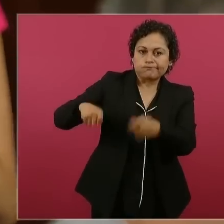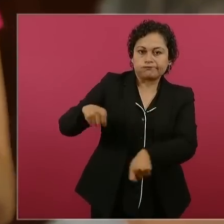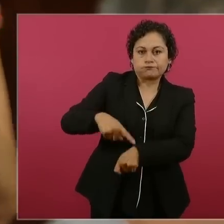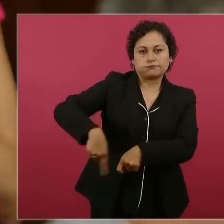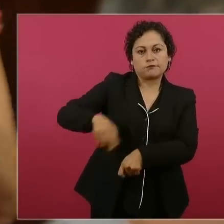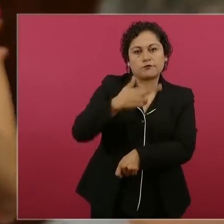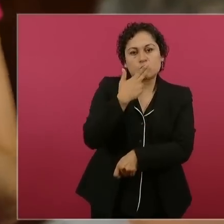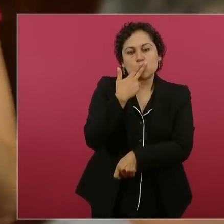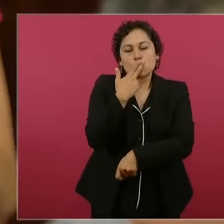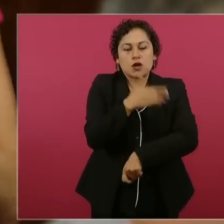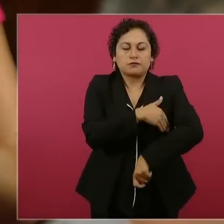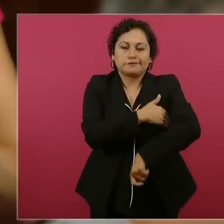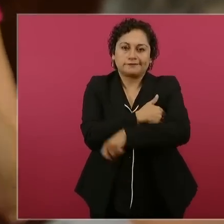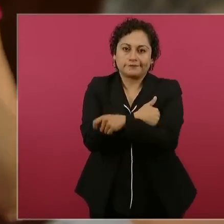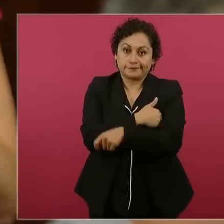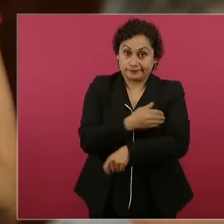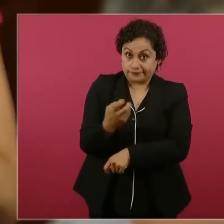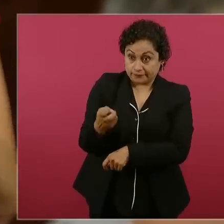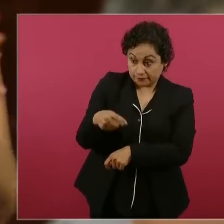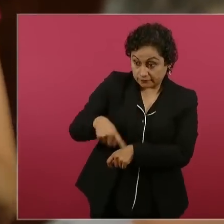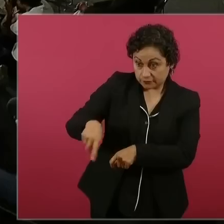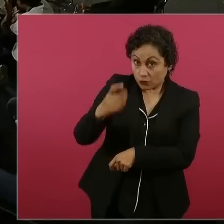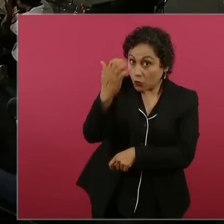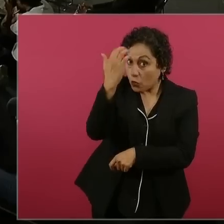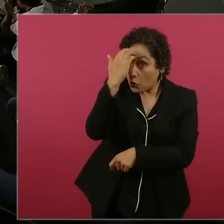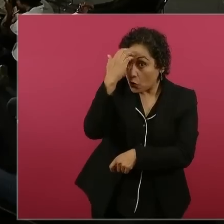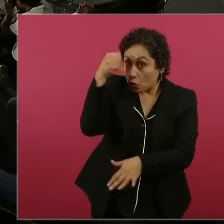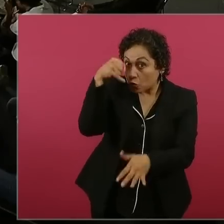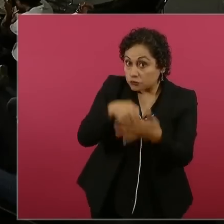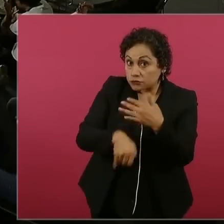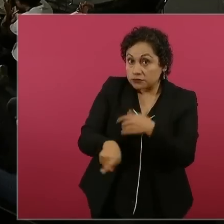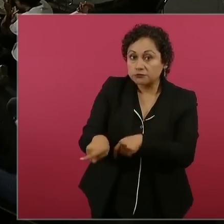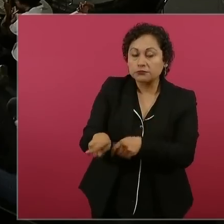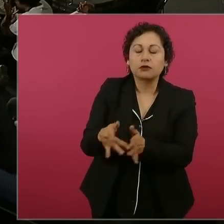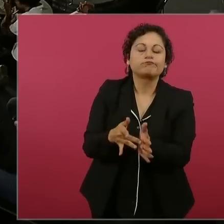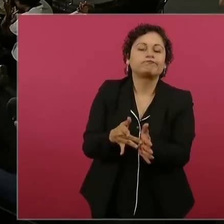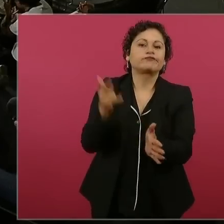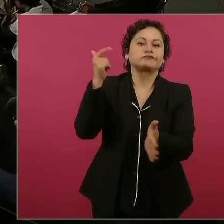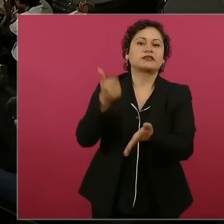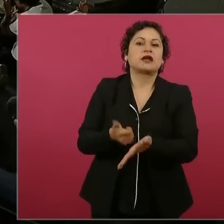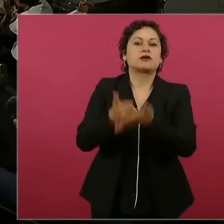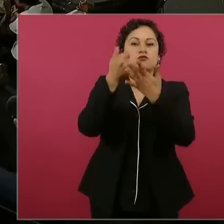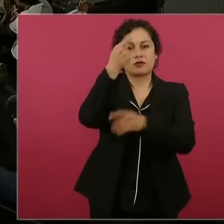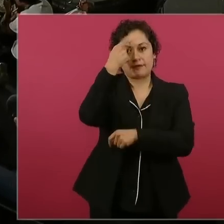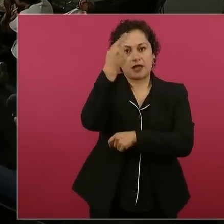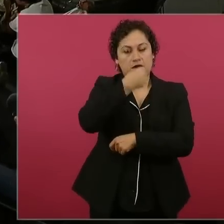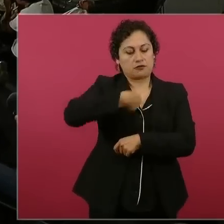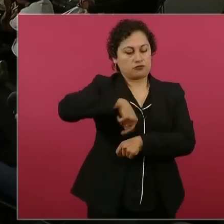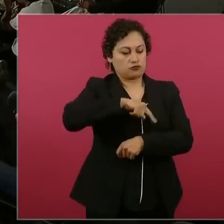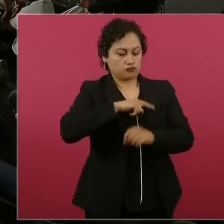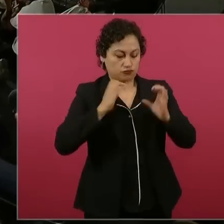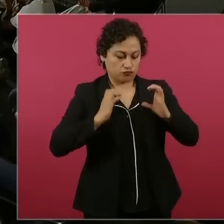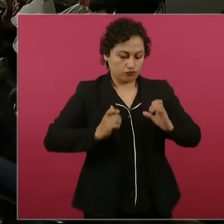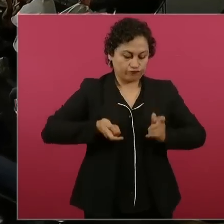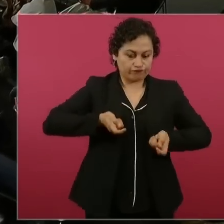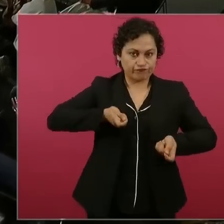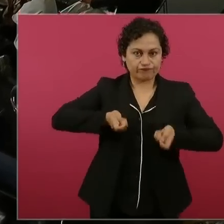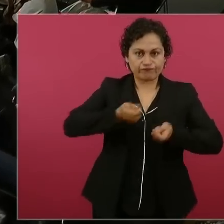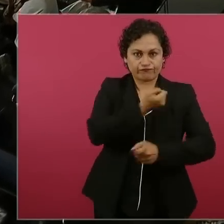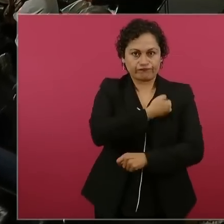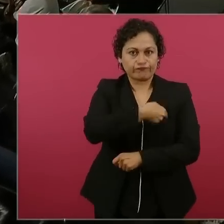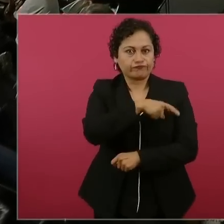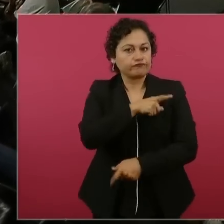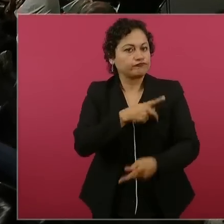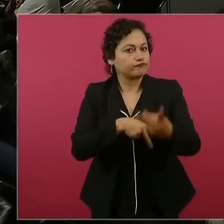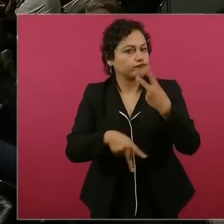Ese gran conocimiento pues es lo que nos permite tener el control de la salud en nuestras manos. También aquí en este espacio,